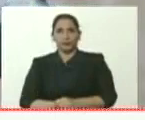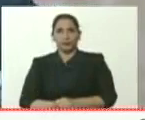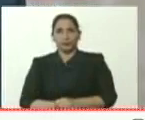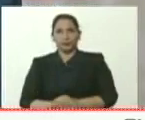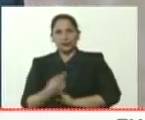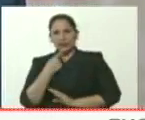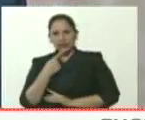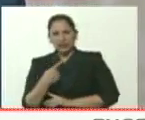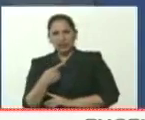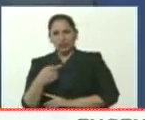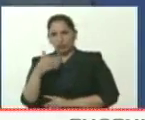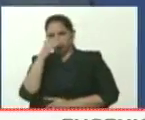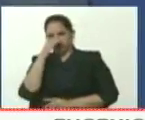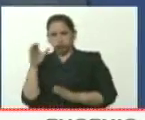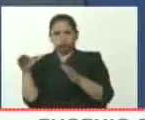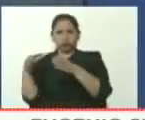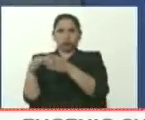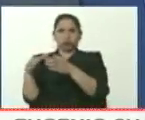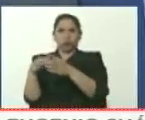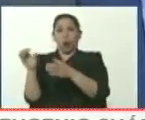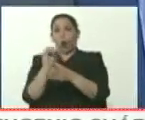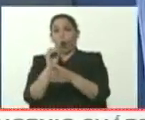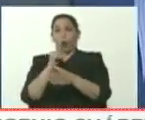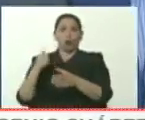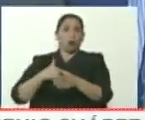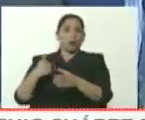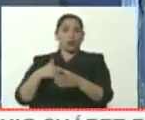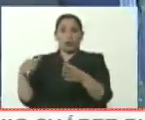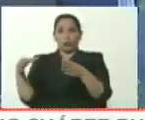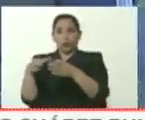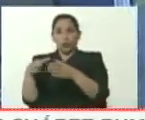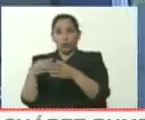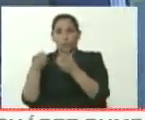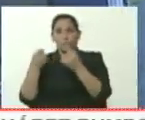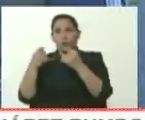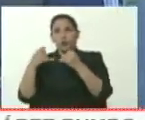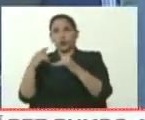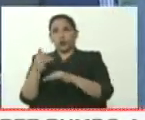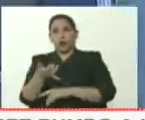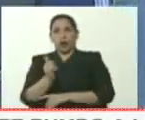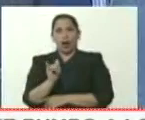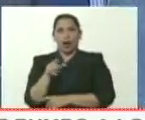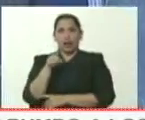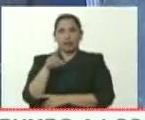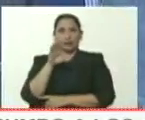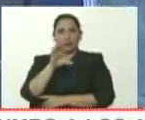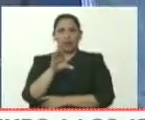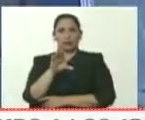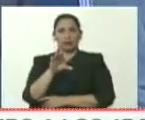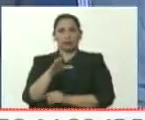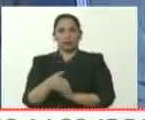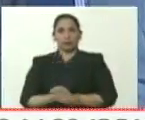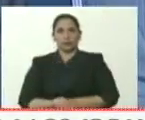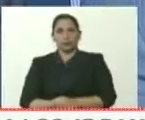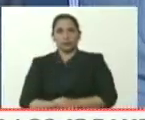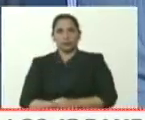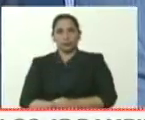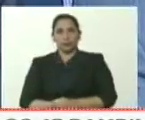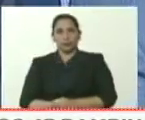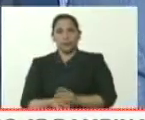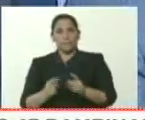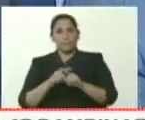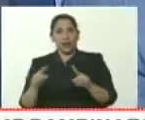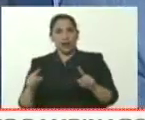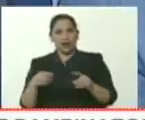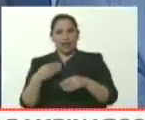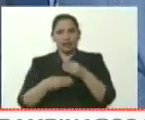tildándolos de guerrilleros o de cualquier grupo de los tantos que hay en ese país alzados en armas, sino para